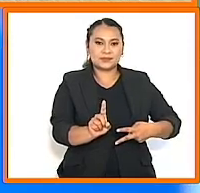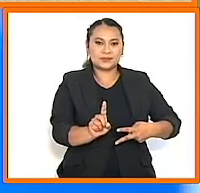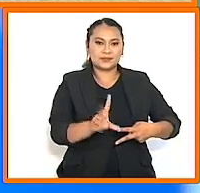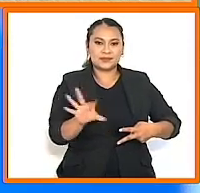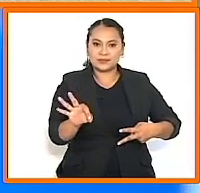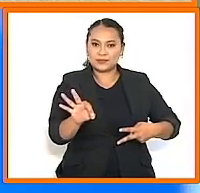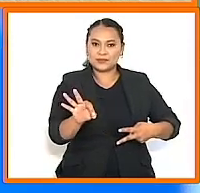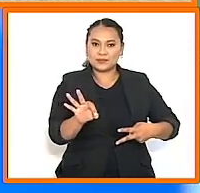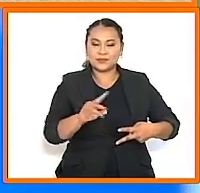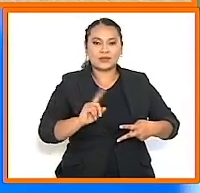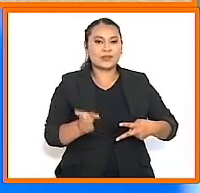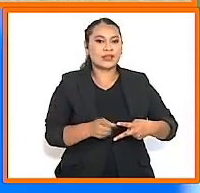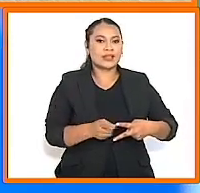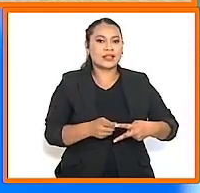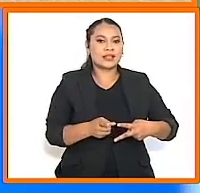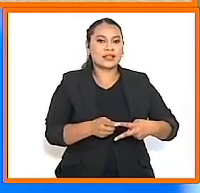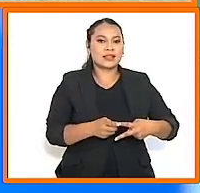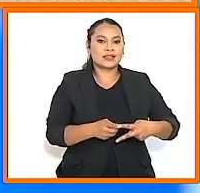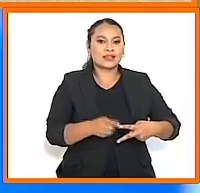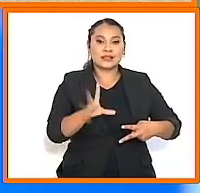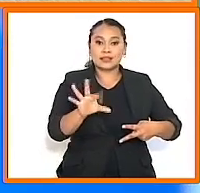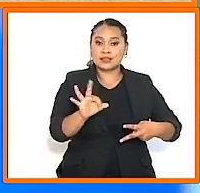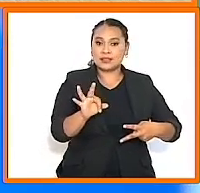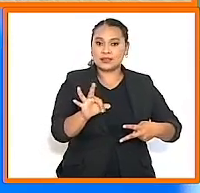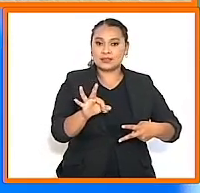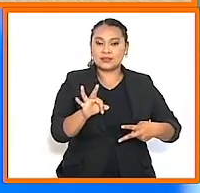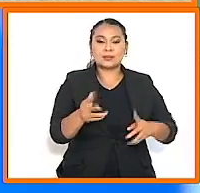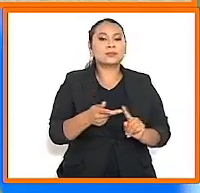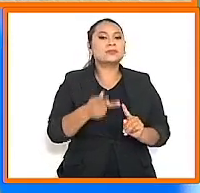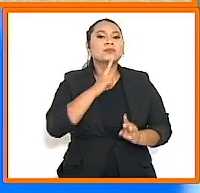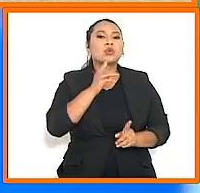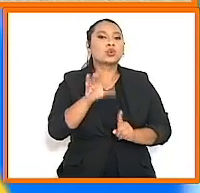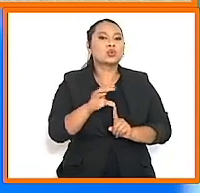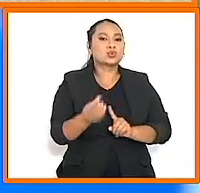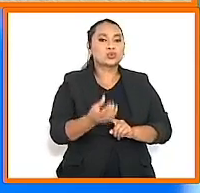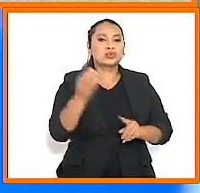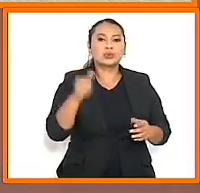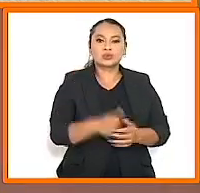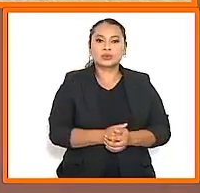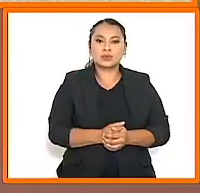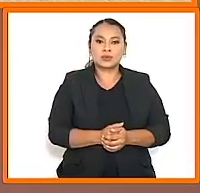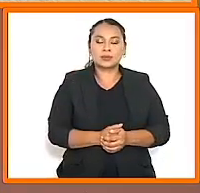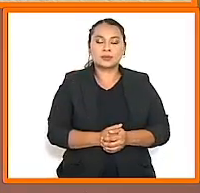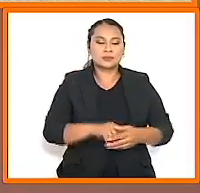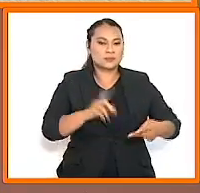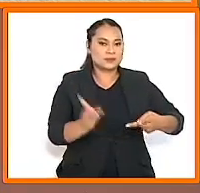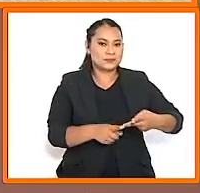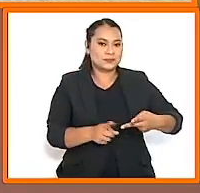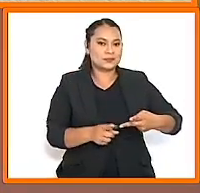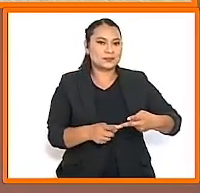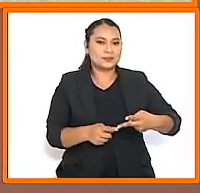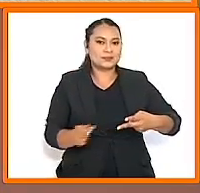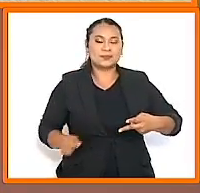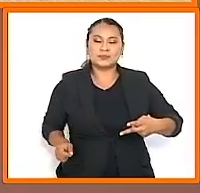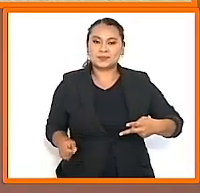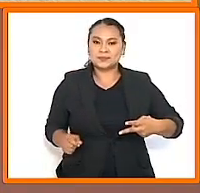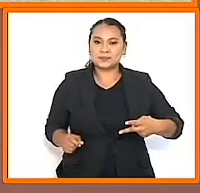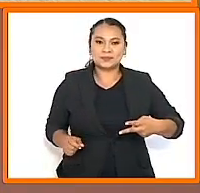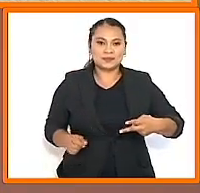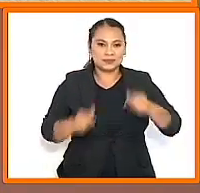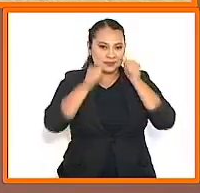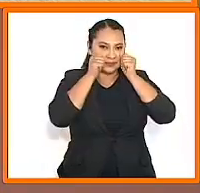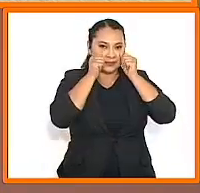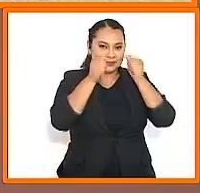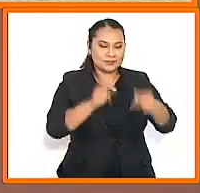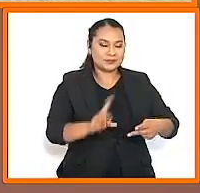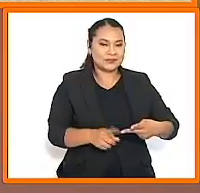9. Primer número favorecido es el 19. Con su catrachada, segundo número ganador, tu primer dígito.